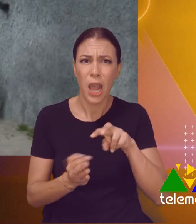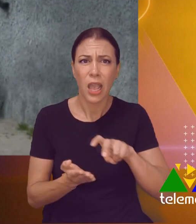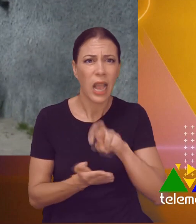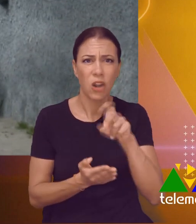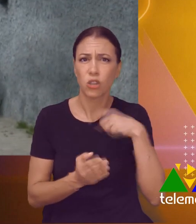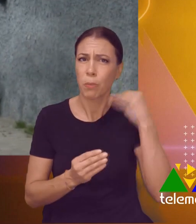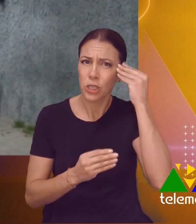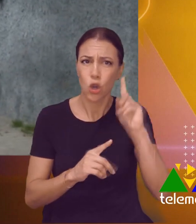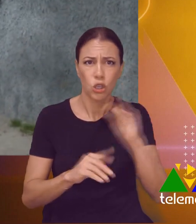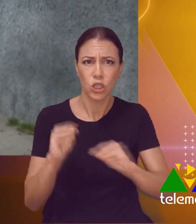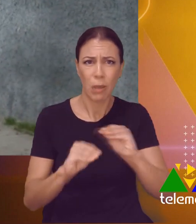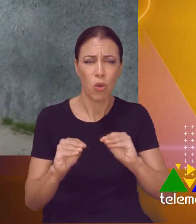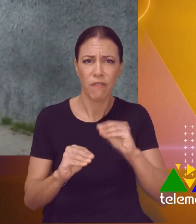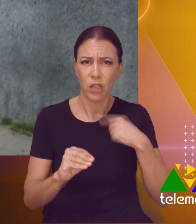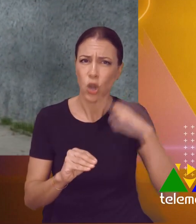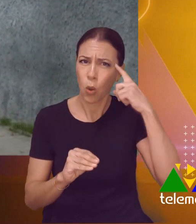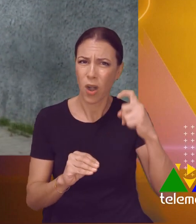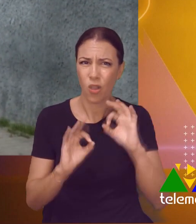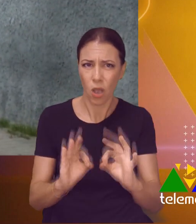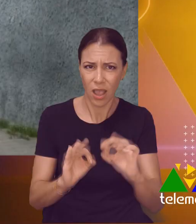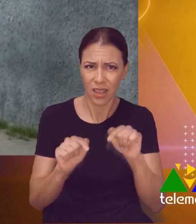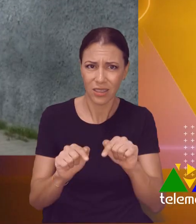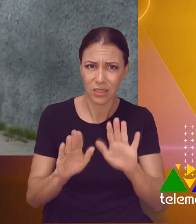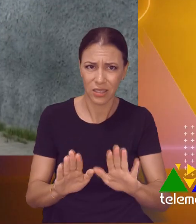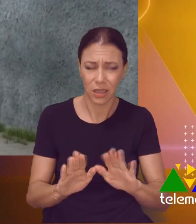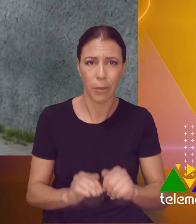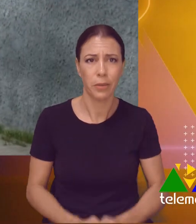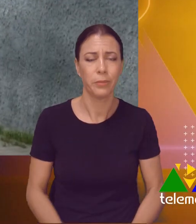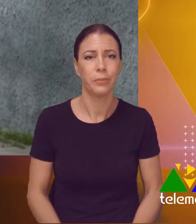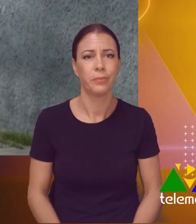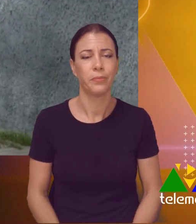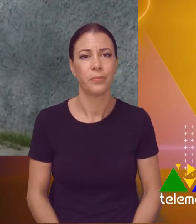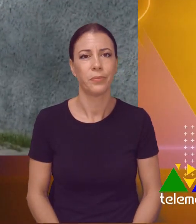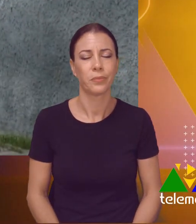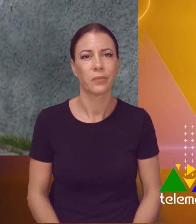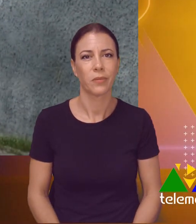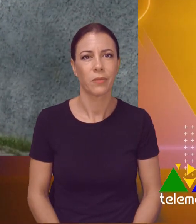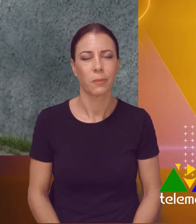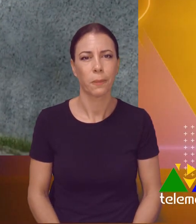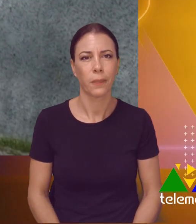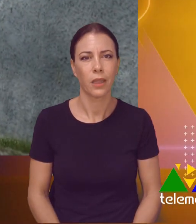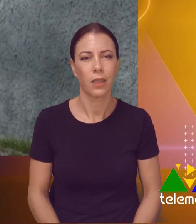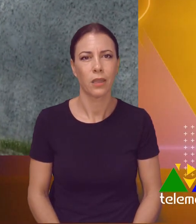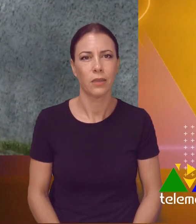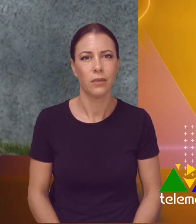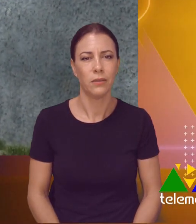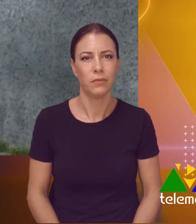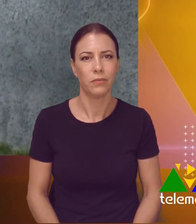recuerdo siempre así, y no se han modificado prácticamente de como estaban originariamente en alto, en estructura en alto.